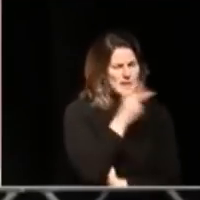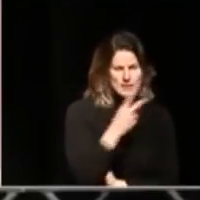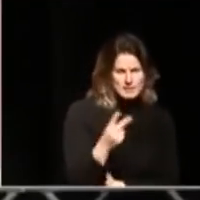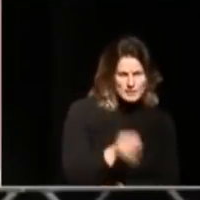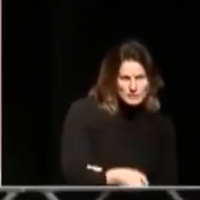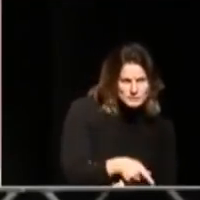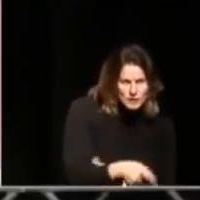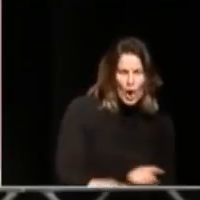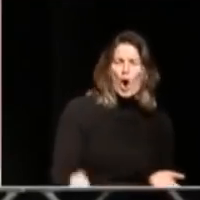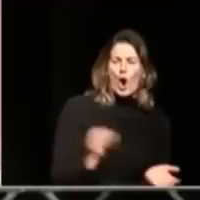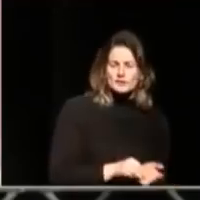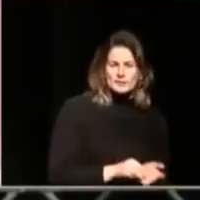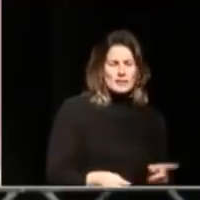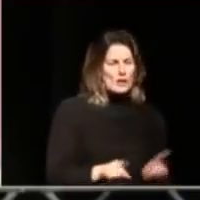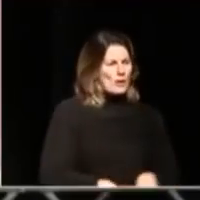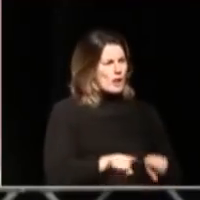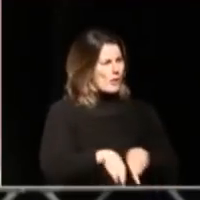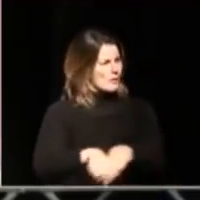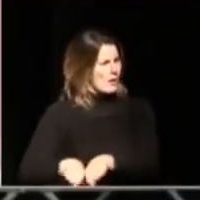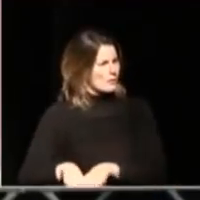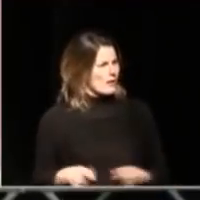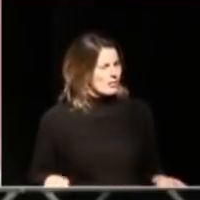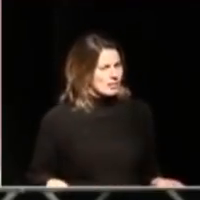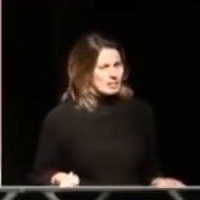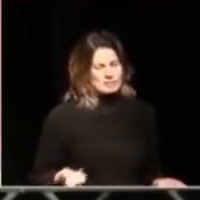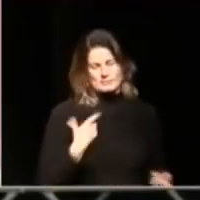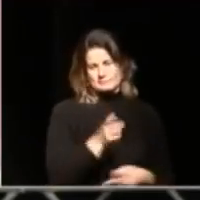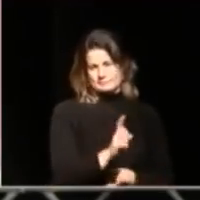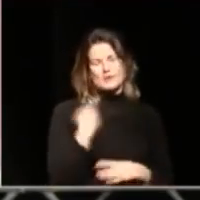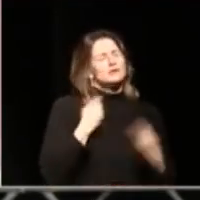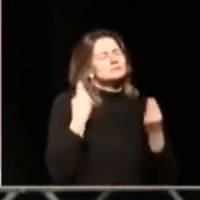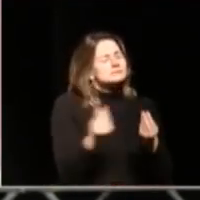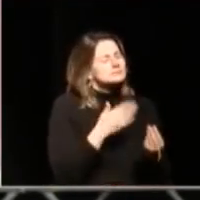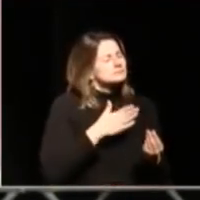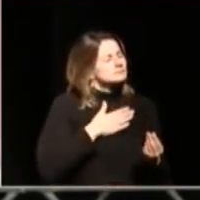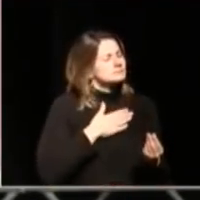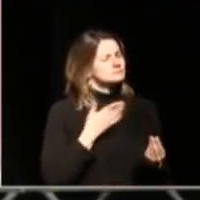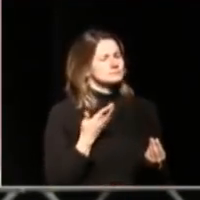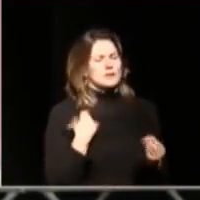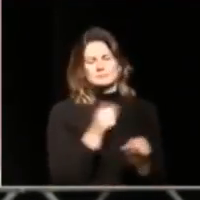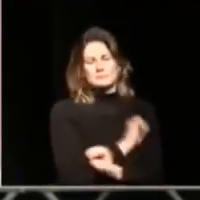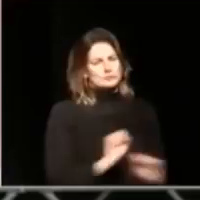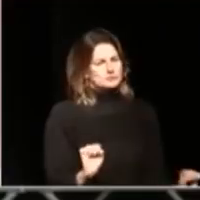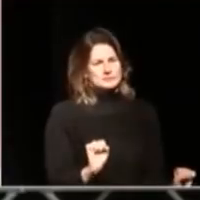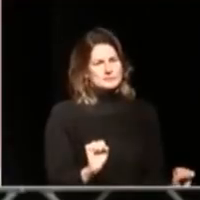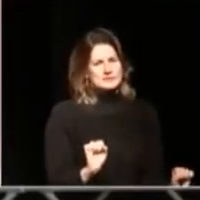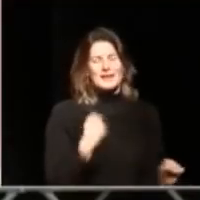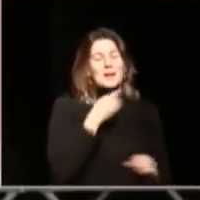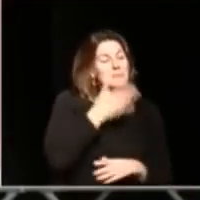22? ¿Otra vez lo mismo? ¿Otra vez el bucle? Yo tengo la sensación de que eso no es posible.